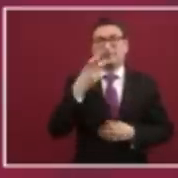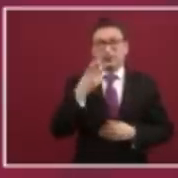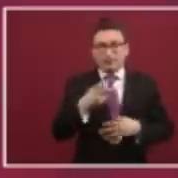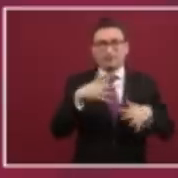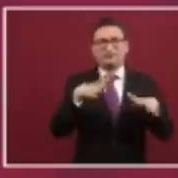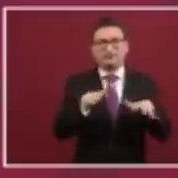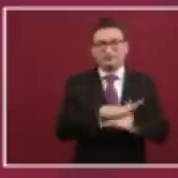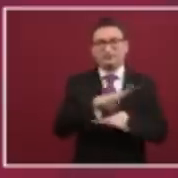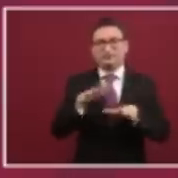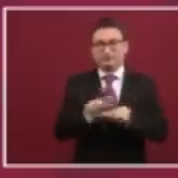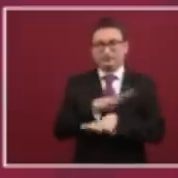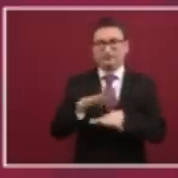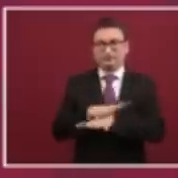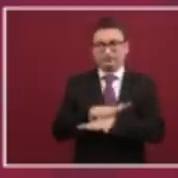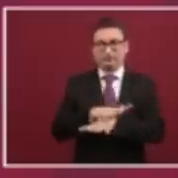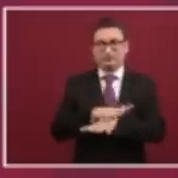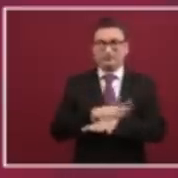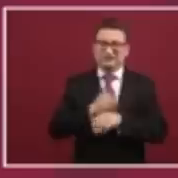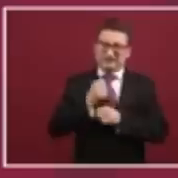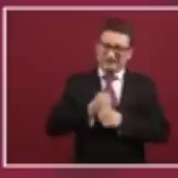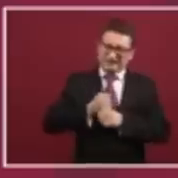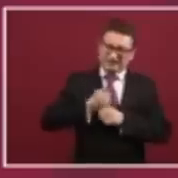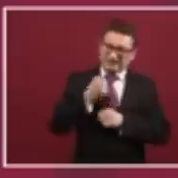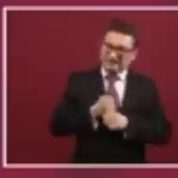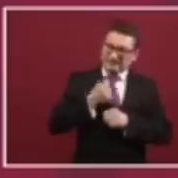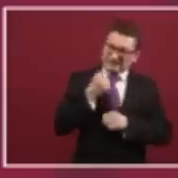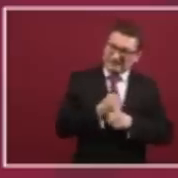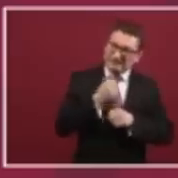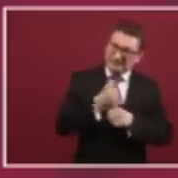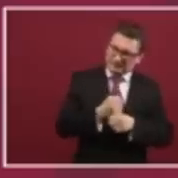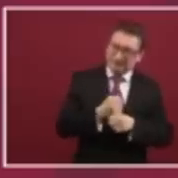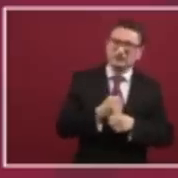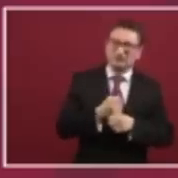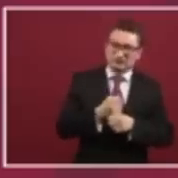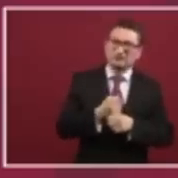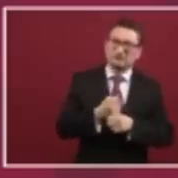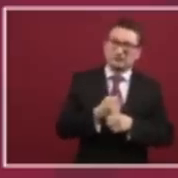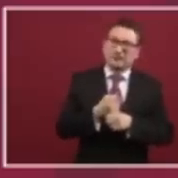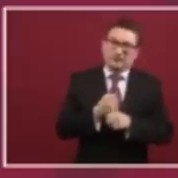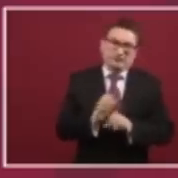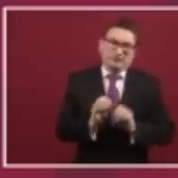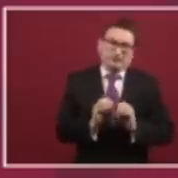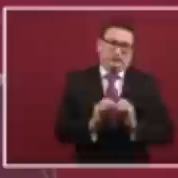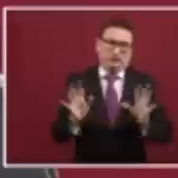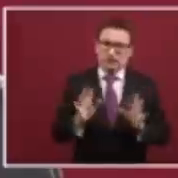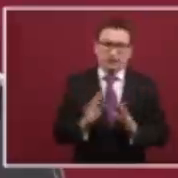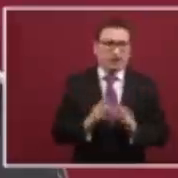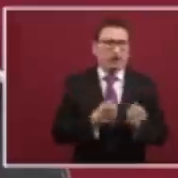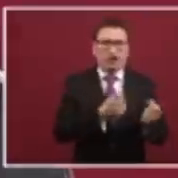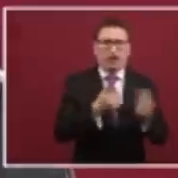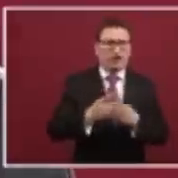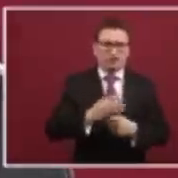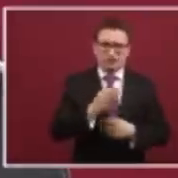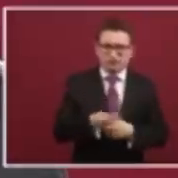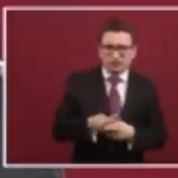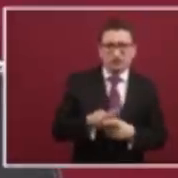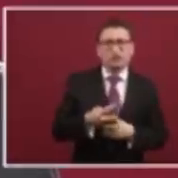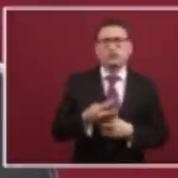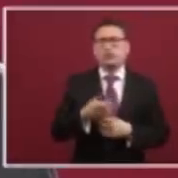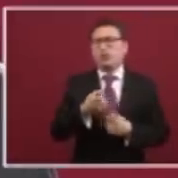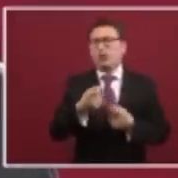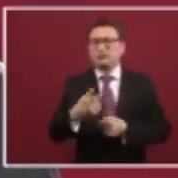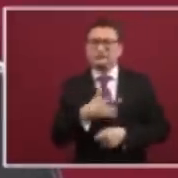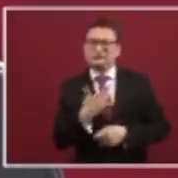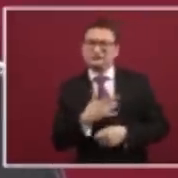cambios, cuesta trabajo que se vayan aceptando, internalizando,